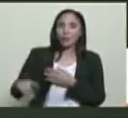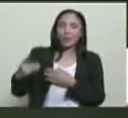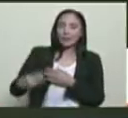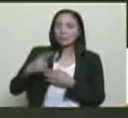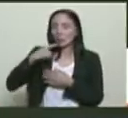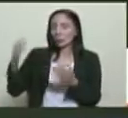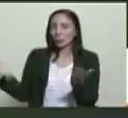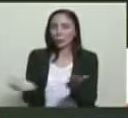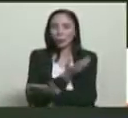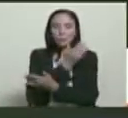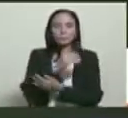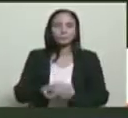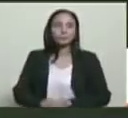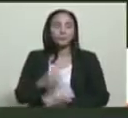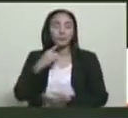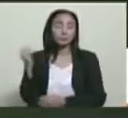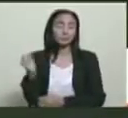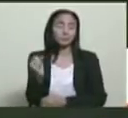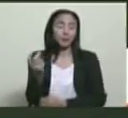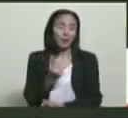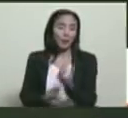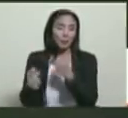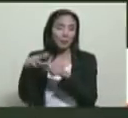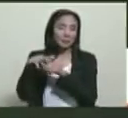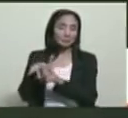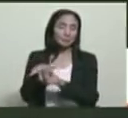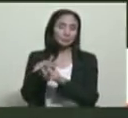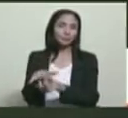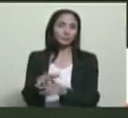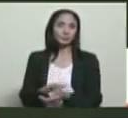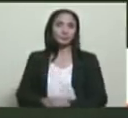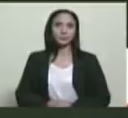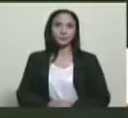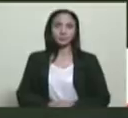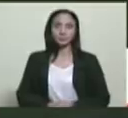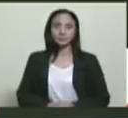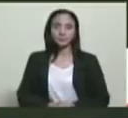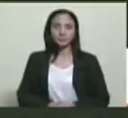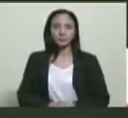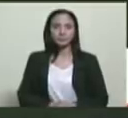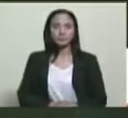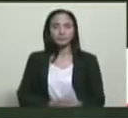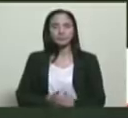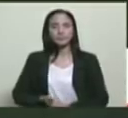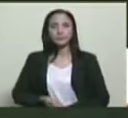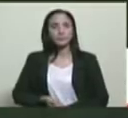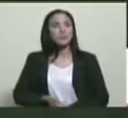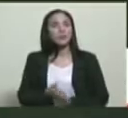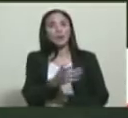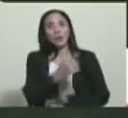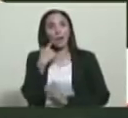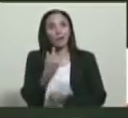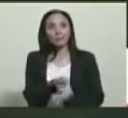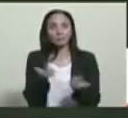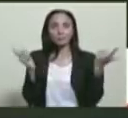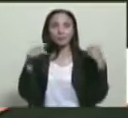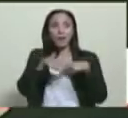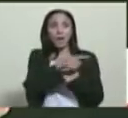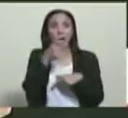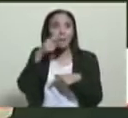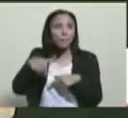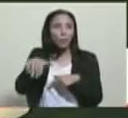sociales, económicos, de nuestro pueblo, de nuestra juventud, el pueblo volvería a quedar